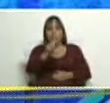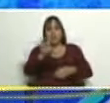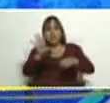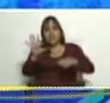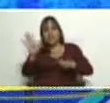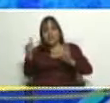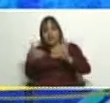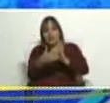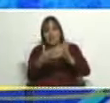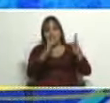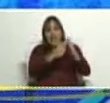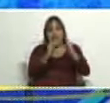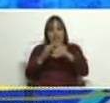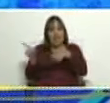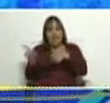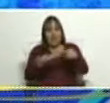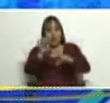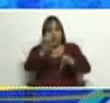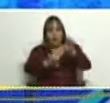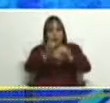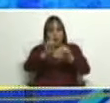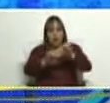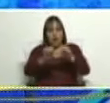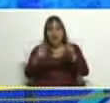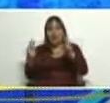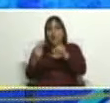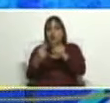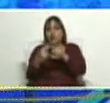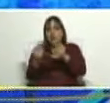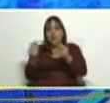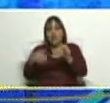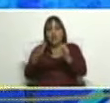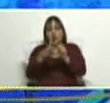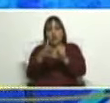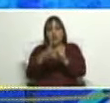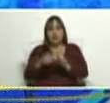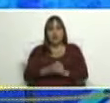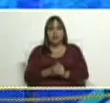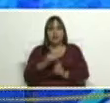ya diagnosticadas y conocidas.